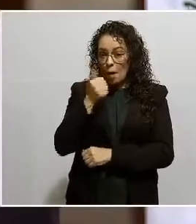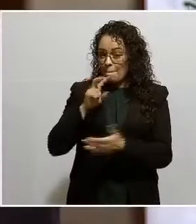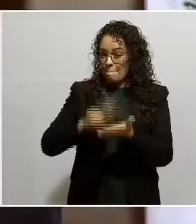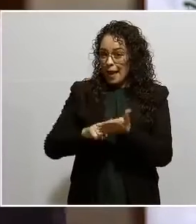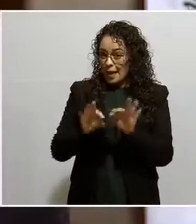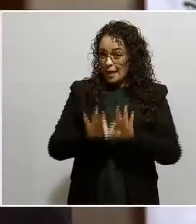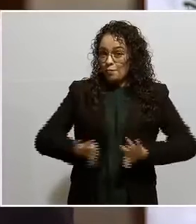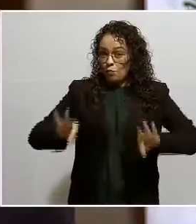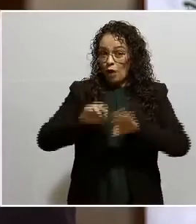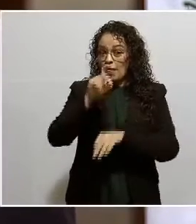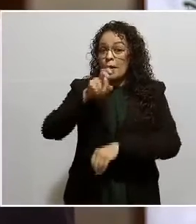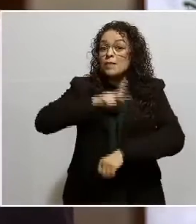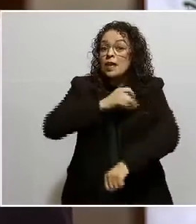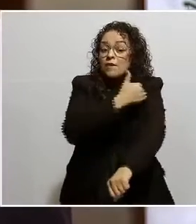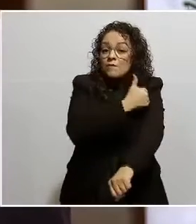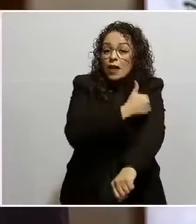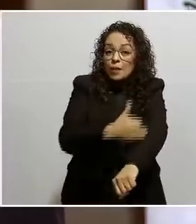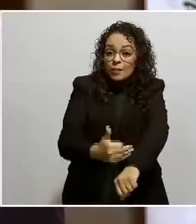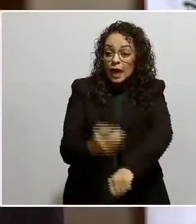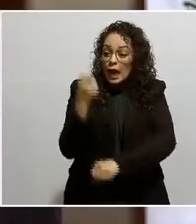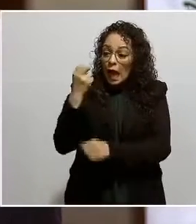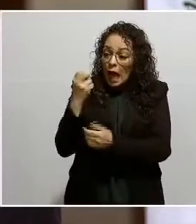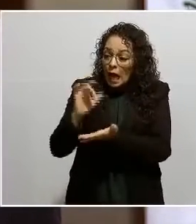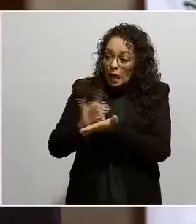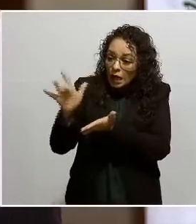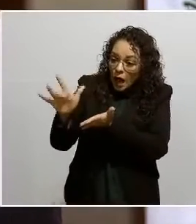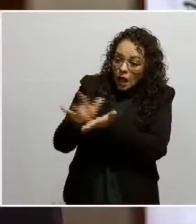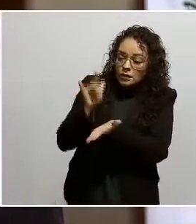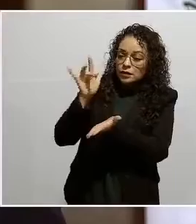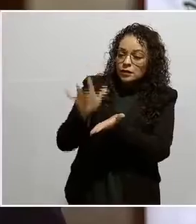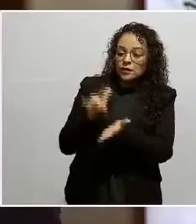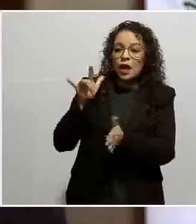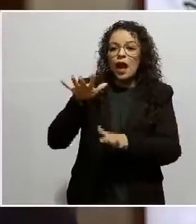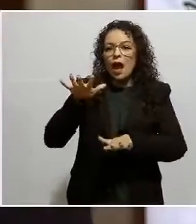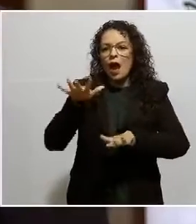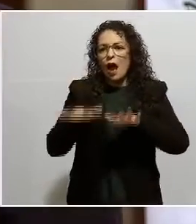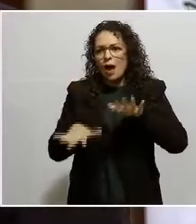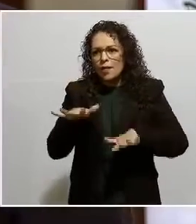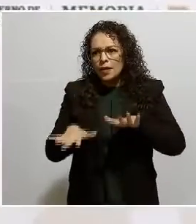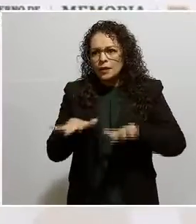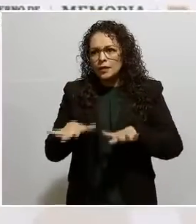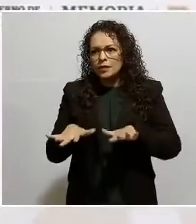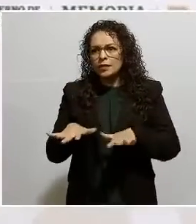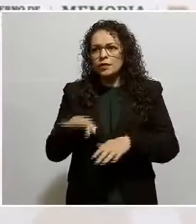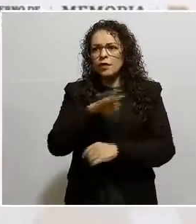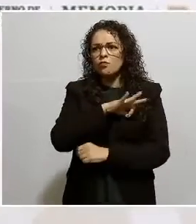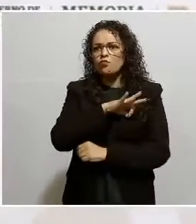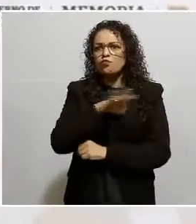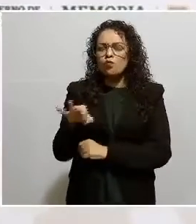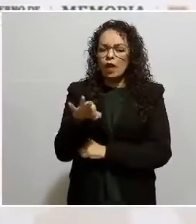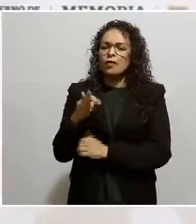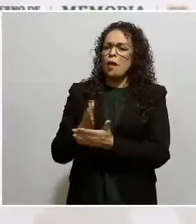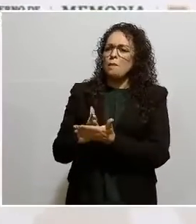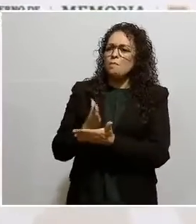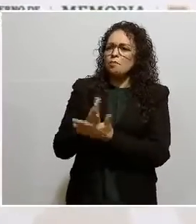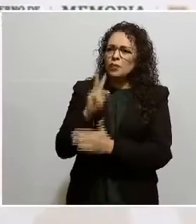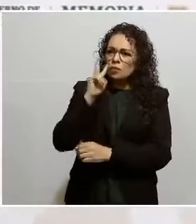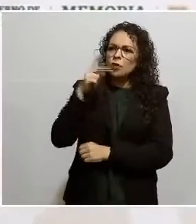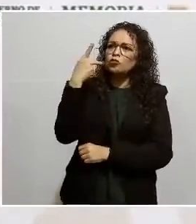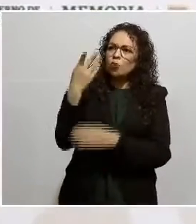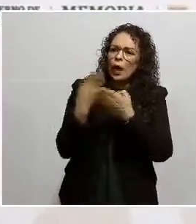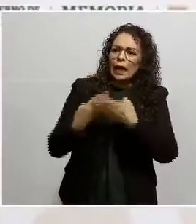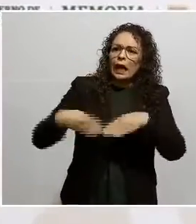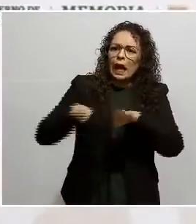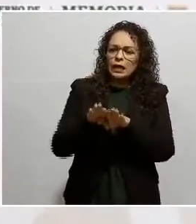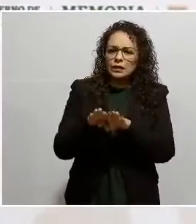Gracias a esta amistad logramos asomarnos algunas veces, muy pocas, a su casa, a